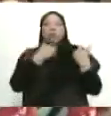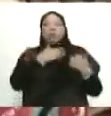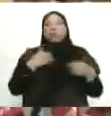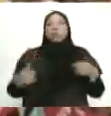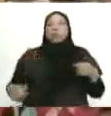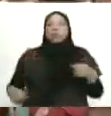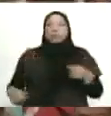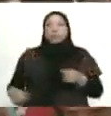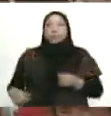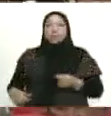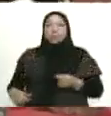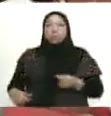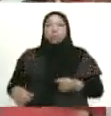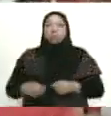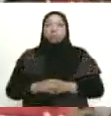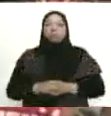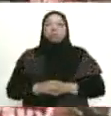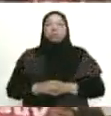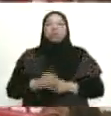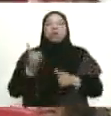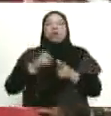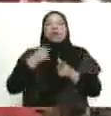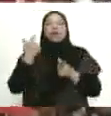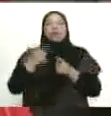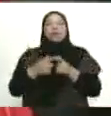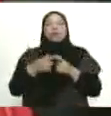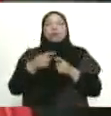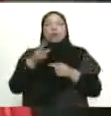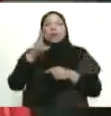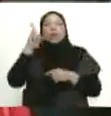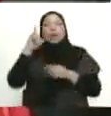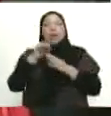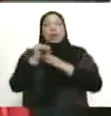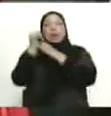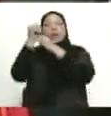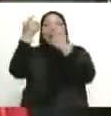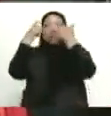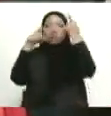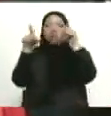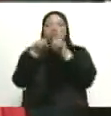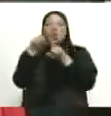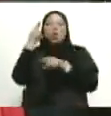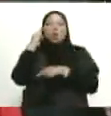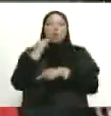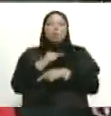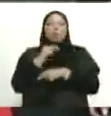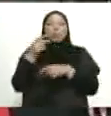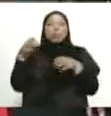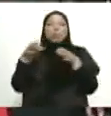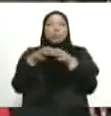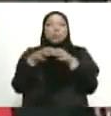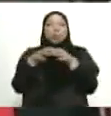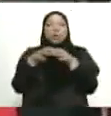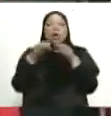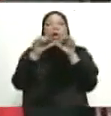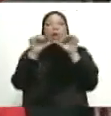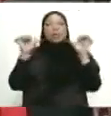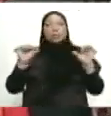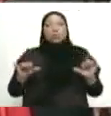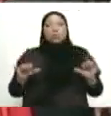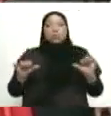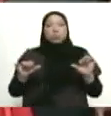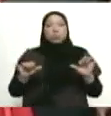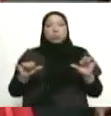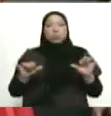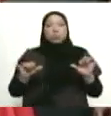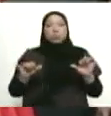presidente. Entonces, ser jefe de calle no es que soy jefe de calle, yo tengo un equipo, es